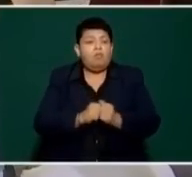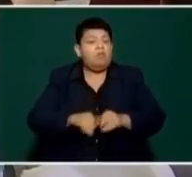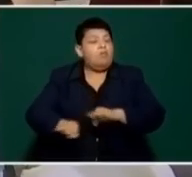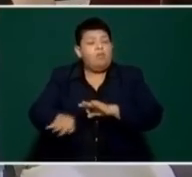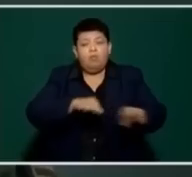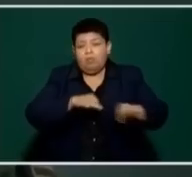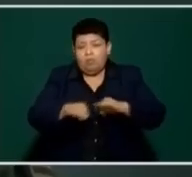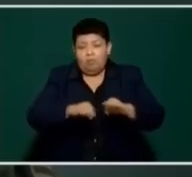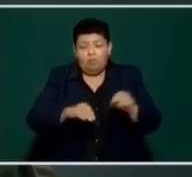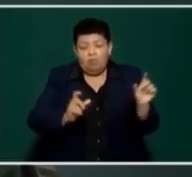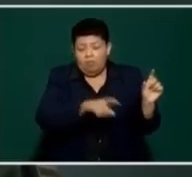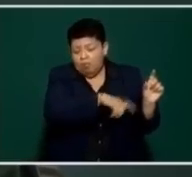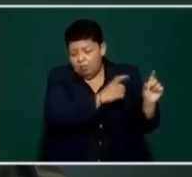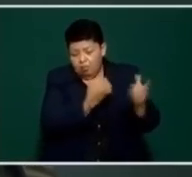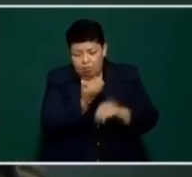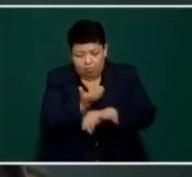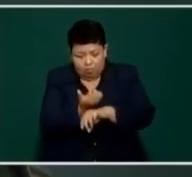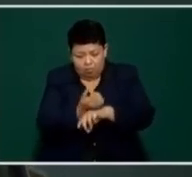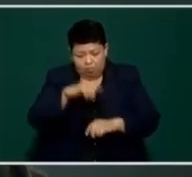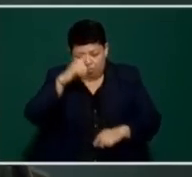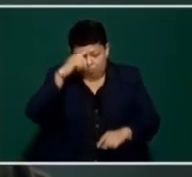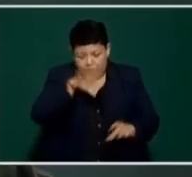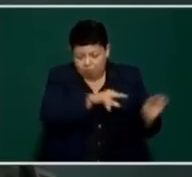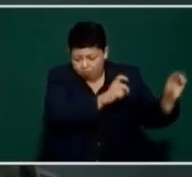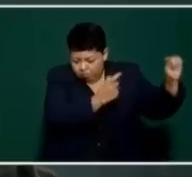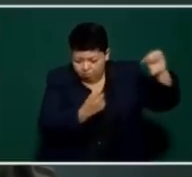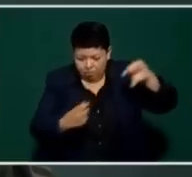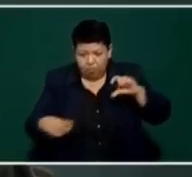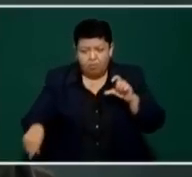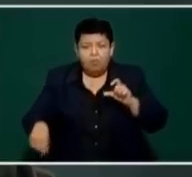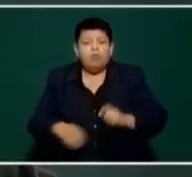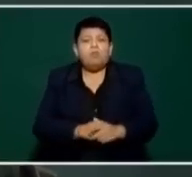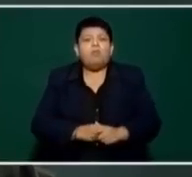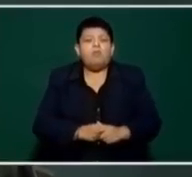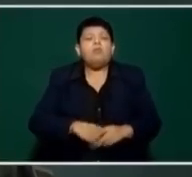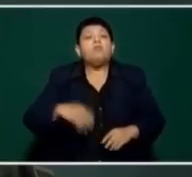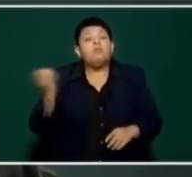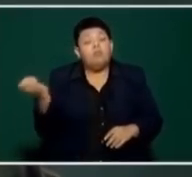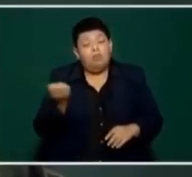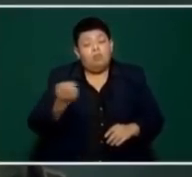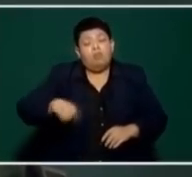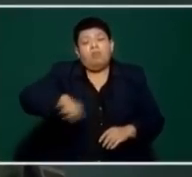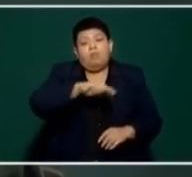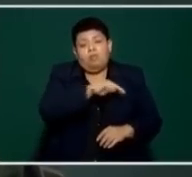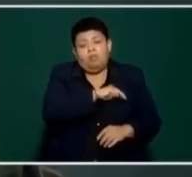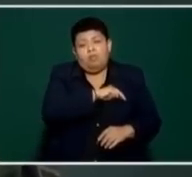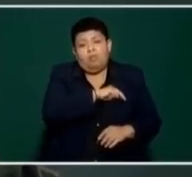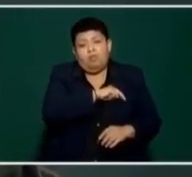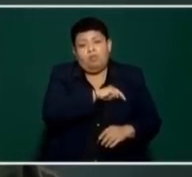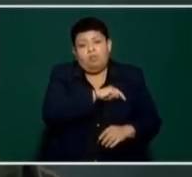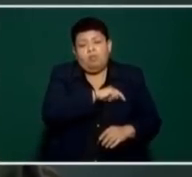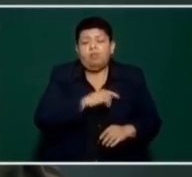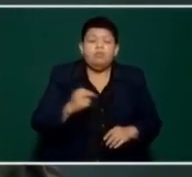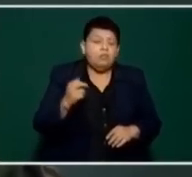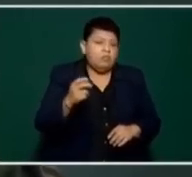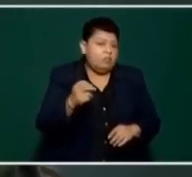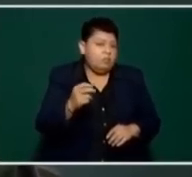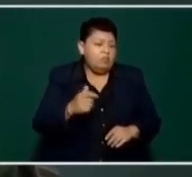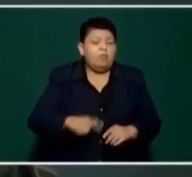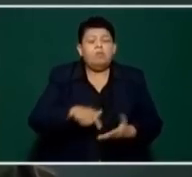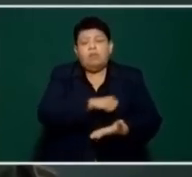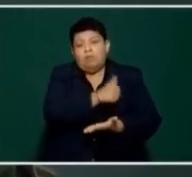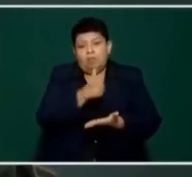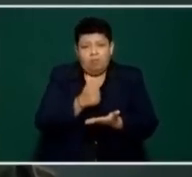mexicano, en donde además de lo que hacemos nosotros, están otras áreas que